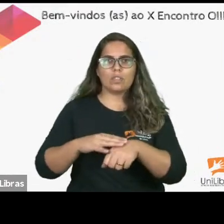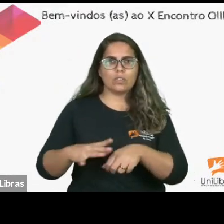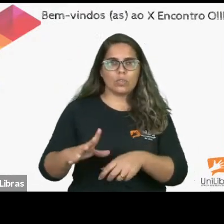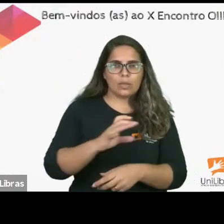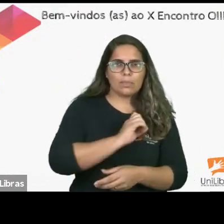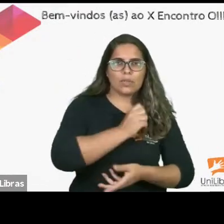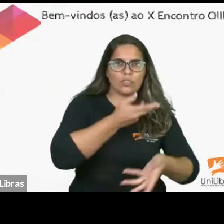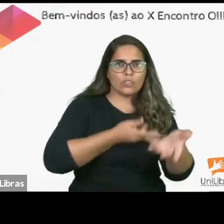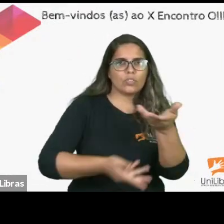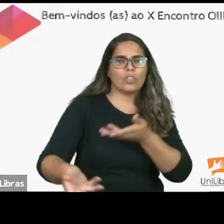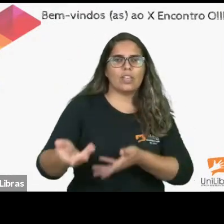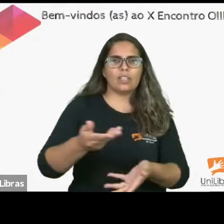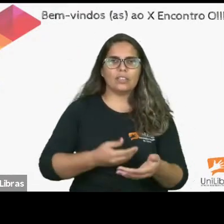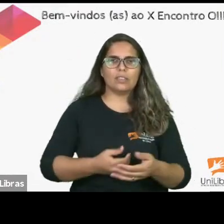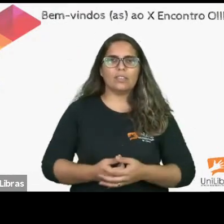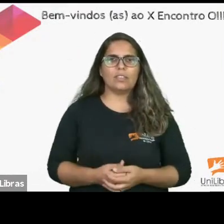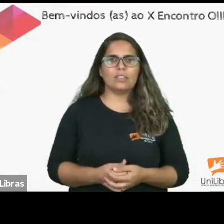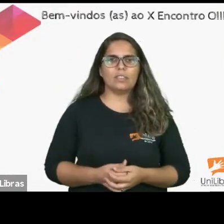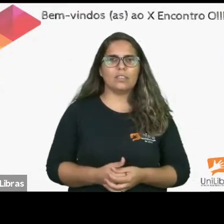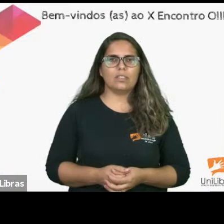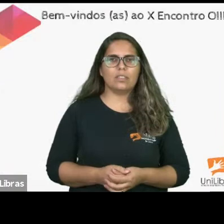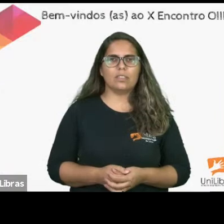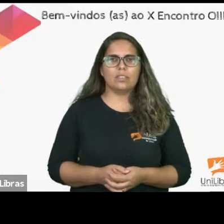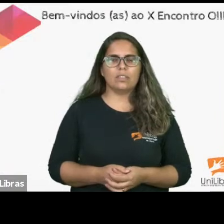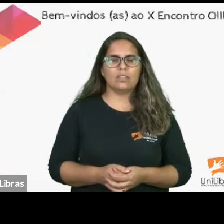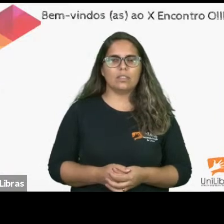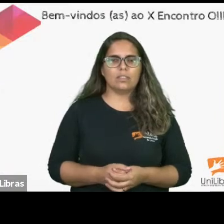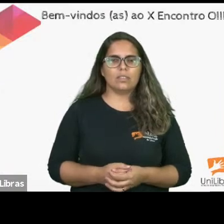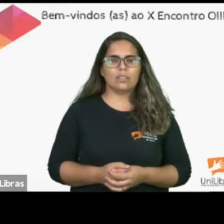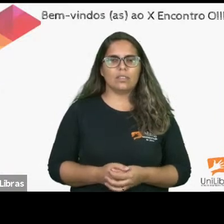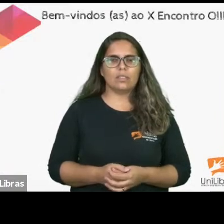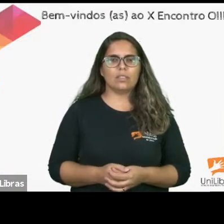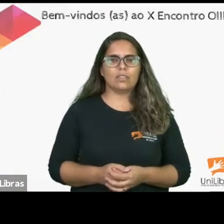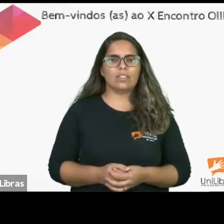dar un último ejemplo.